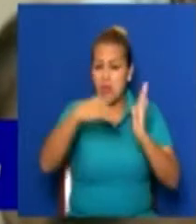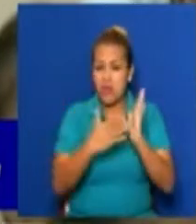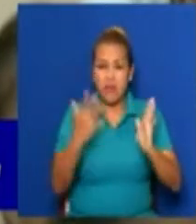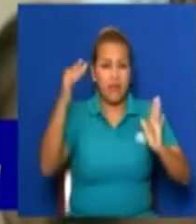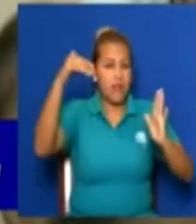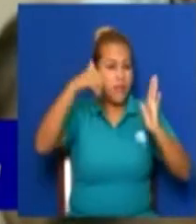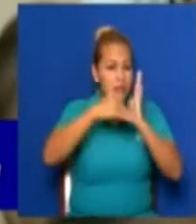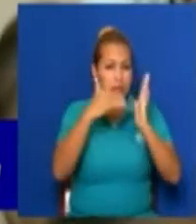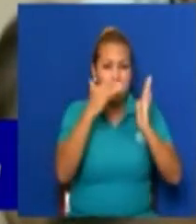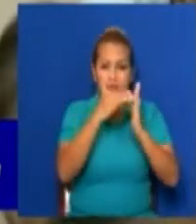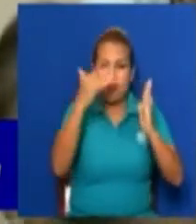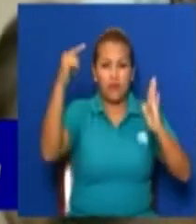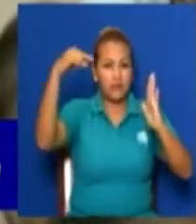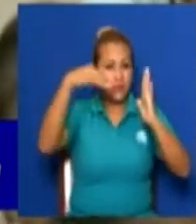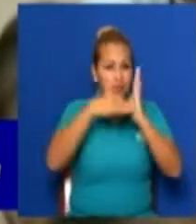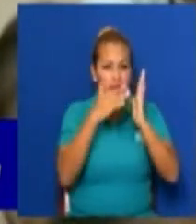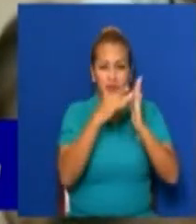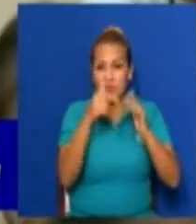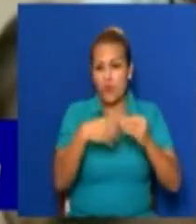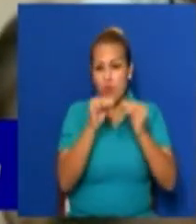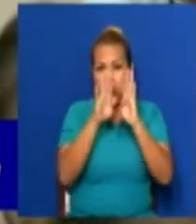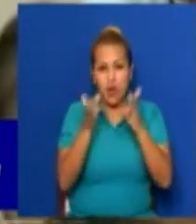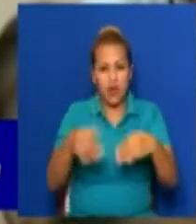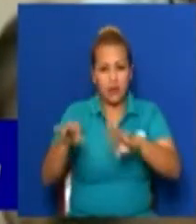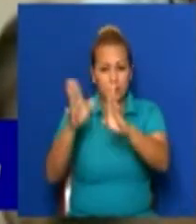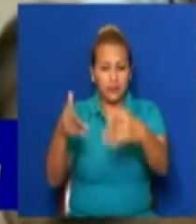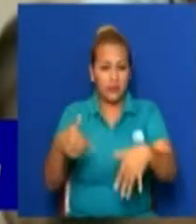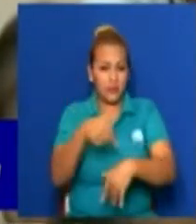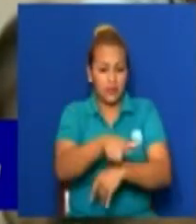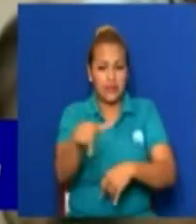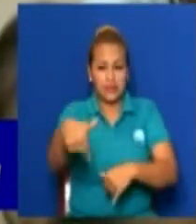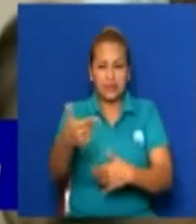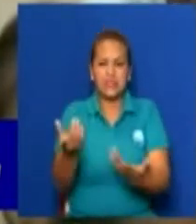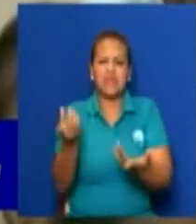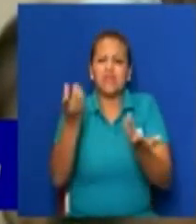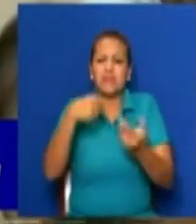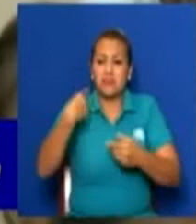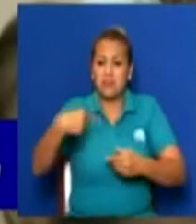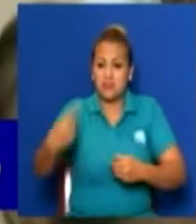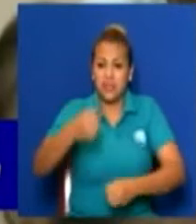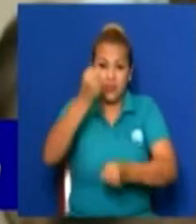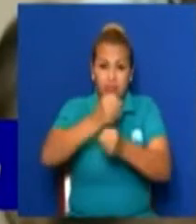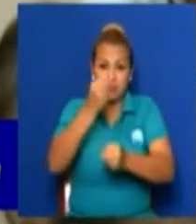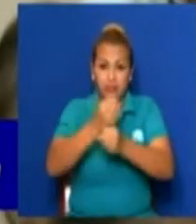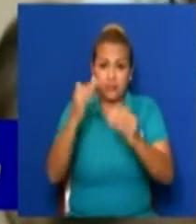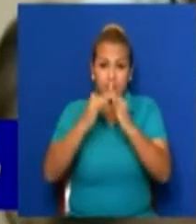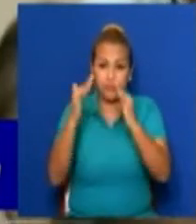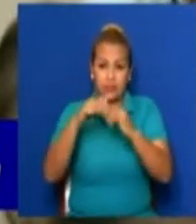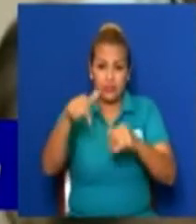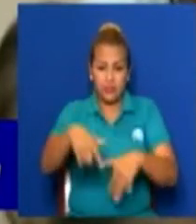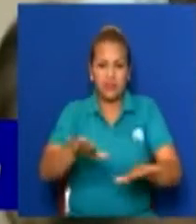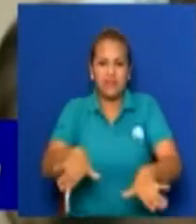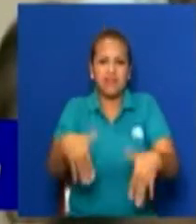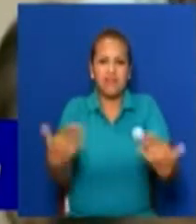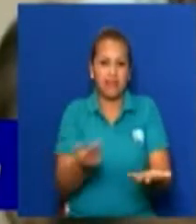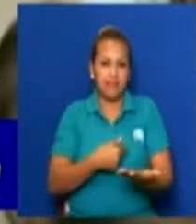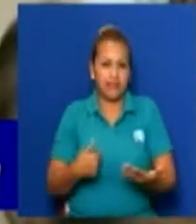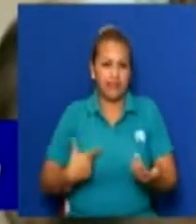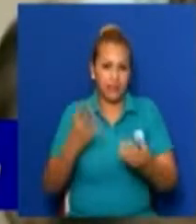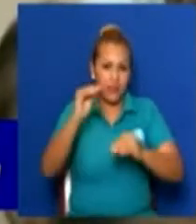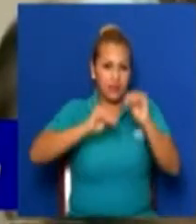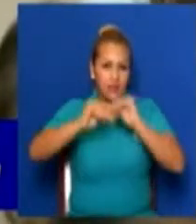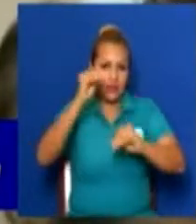laboran, no trabajaran ese día en esa casa particular? ¿Qué pasaría la economía mundial? Muchas